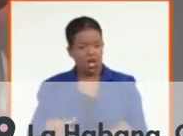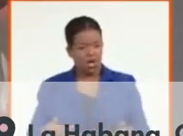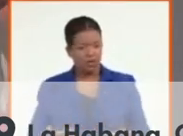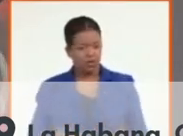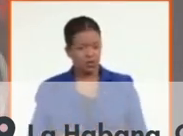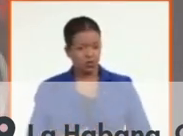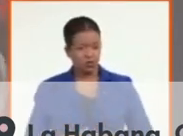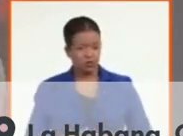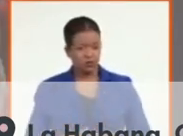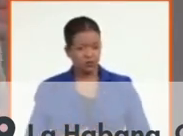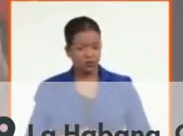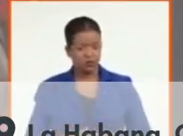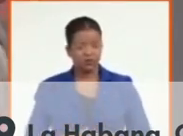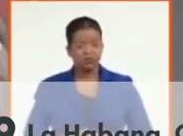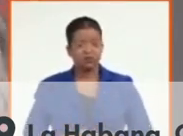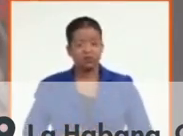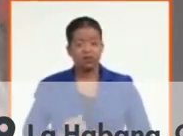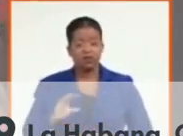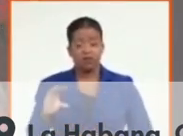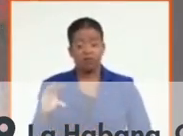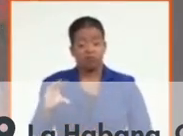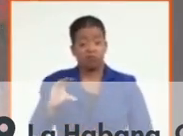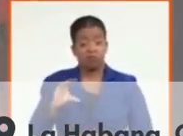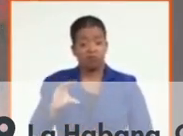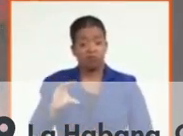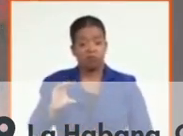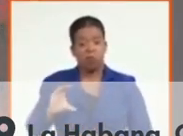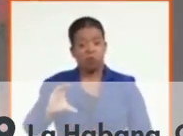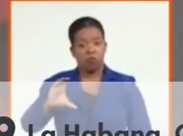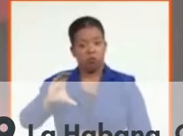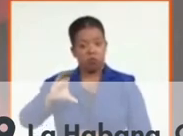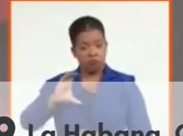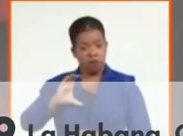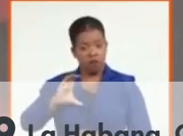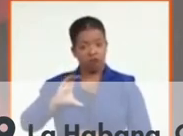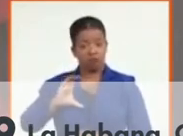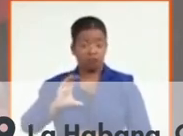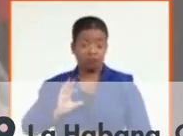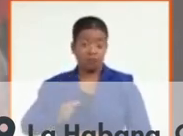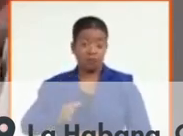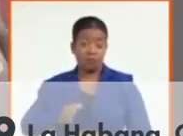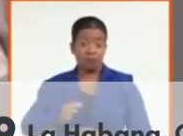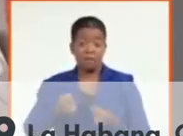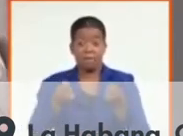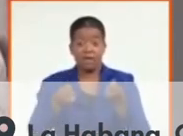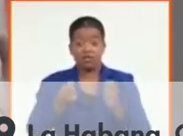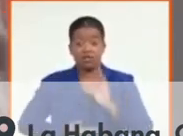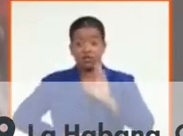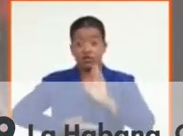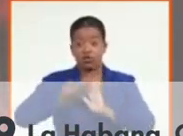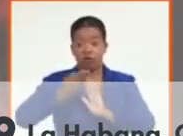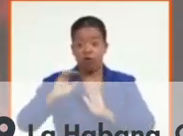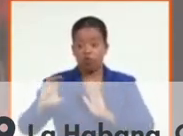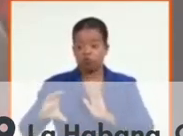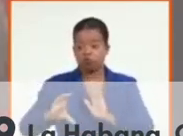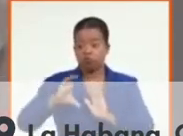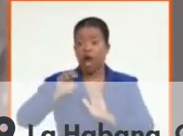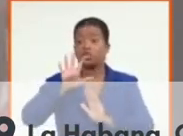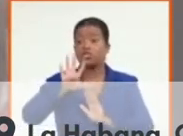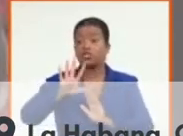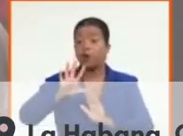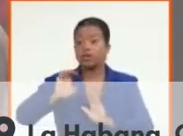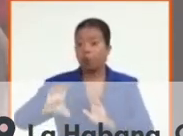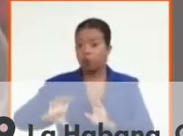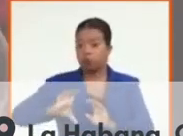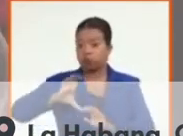teóricamente estaba previsto que se incrementará en relación con los precios iba a subir 5 veces de salario